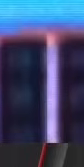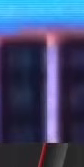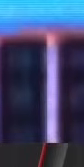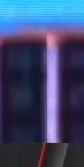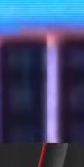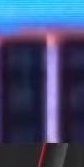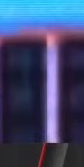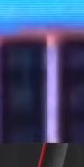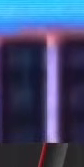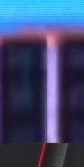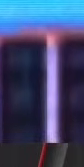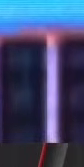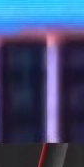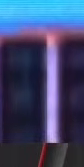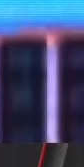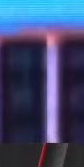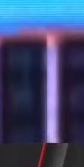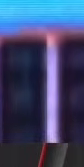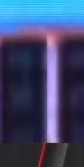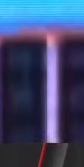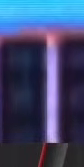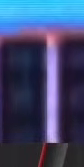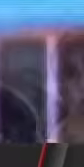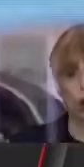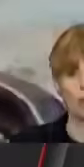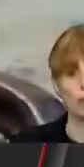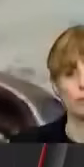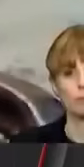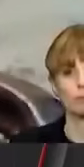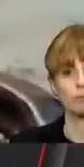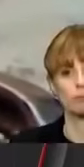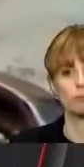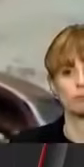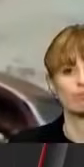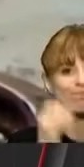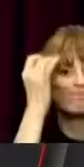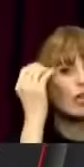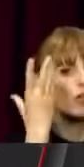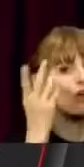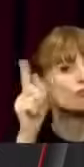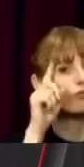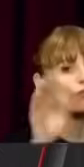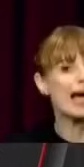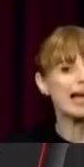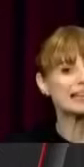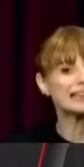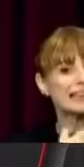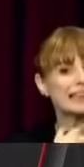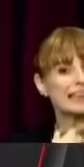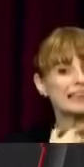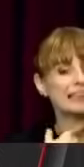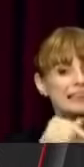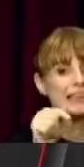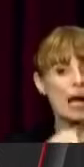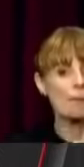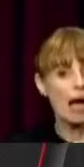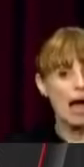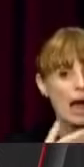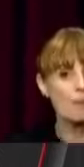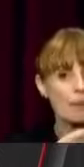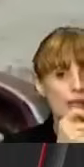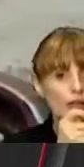para analizarlo. Dame un poquitito a ver qué está pasando dentro de la Cámara de Diputados. Sin querer quise apagar mi micrófono para el sur.